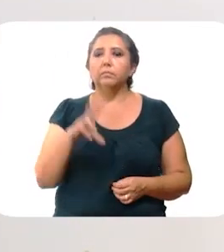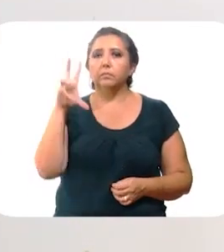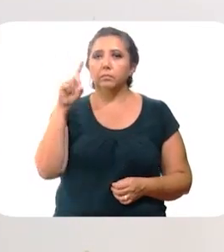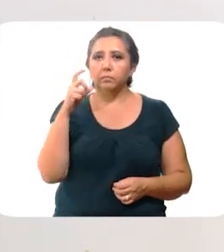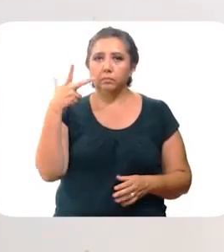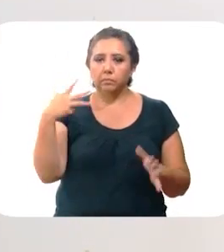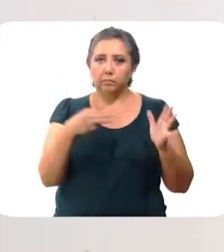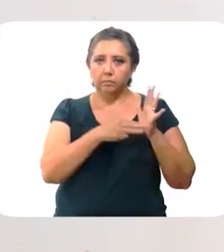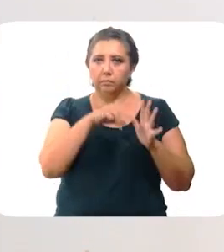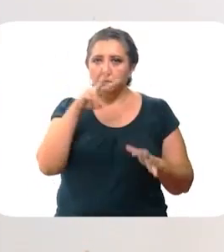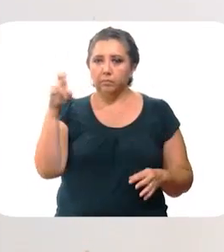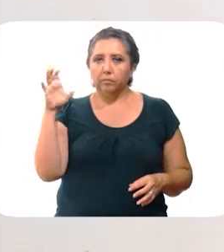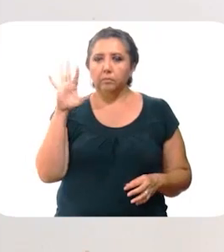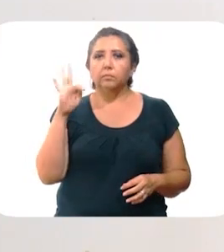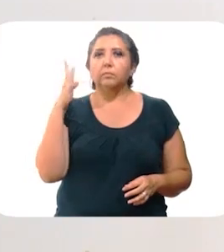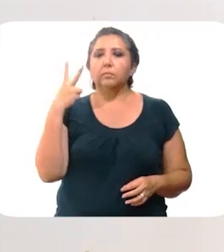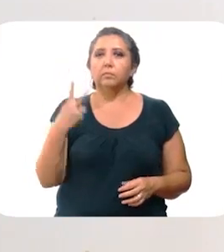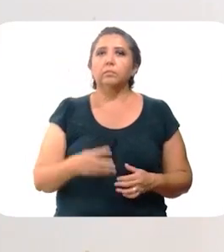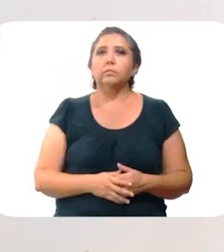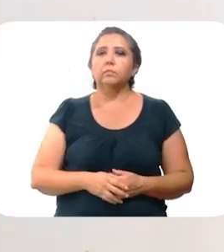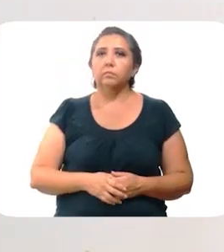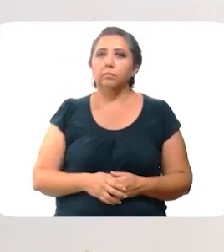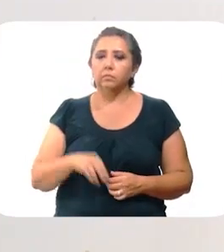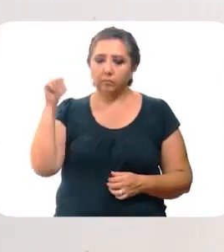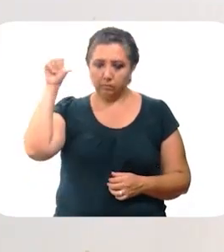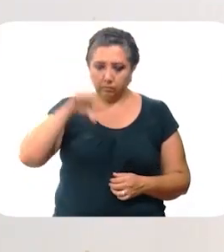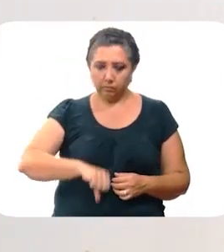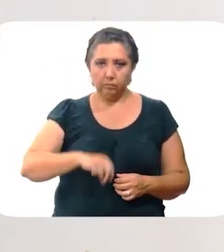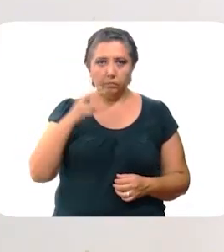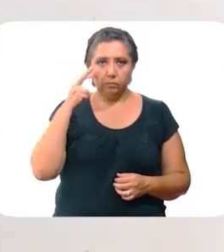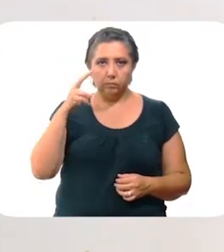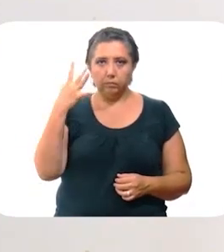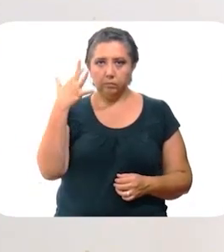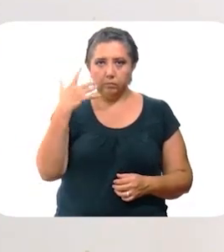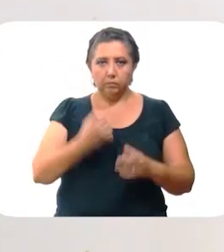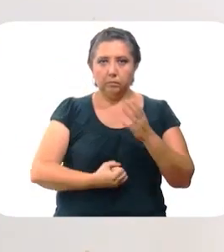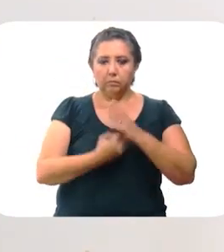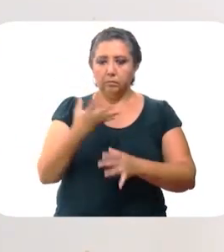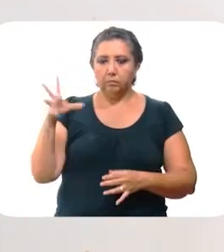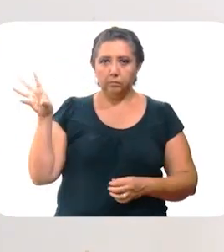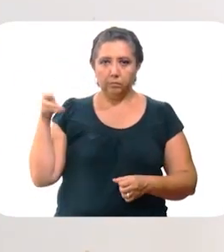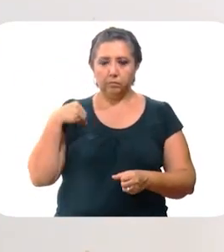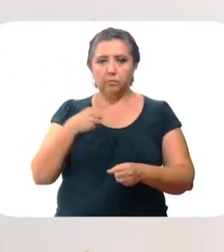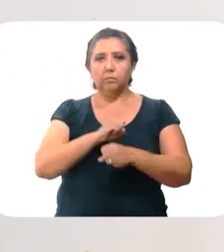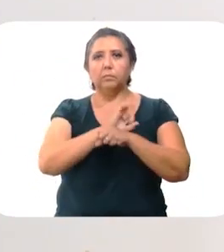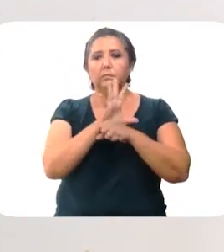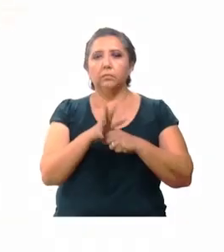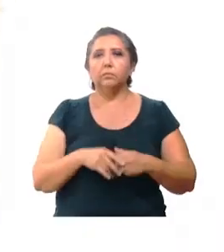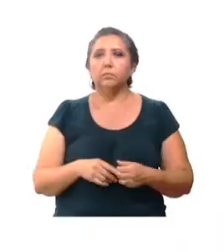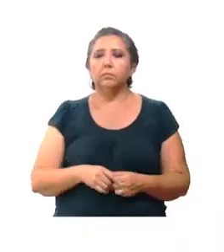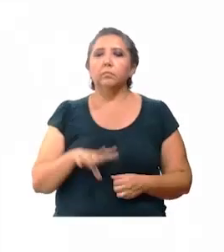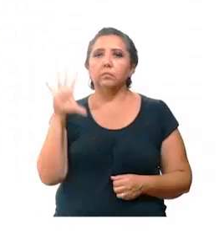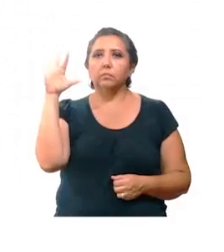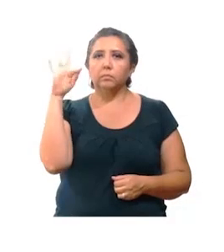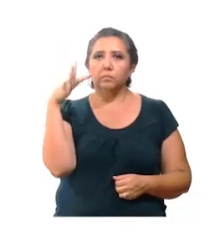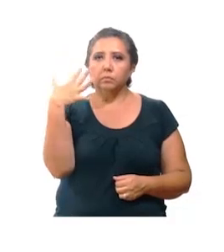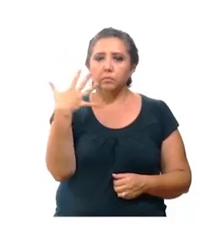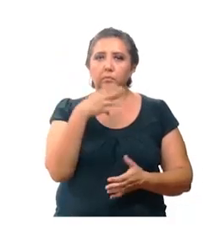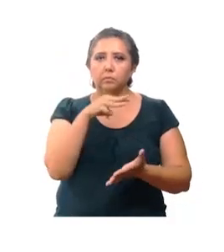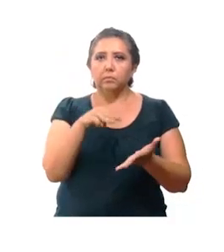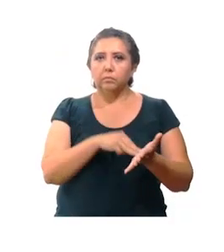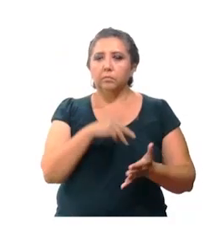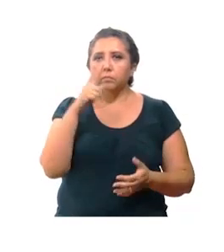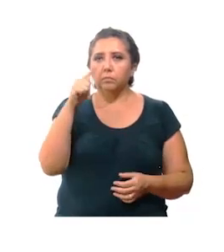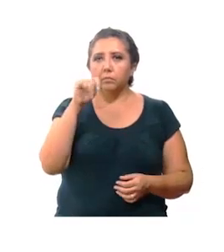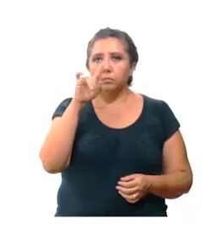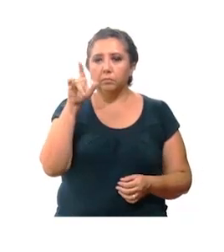es 38.242. Hoy se detectaron 50 nuevos contagios de coronavirus, 45 en Mérida